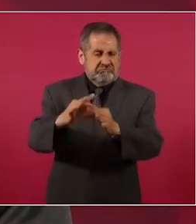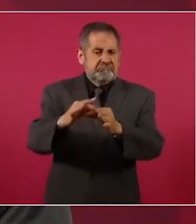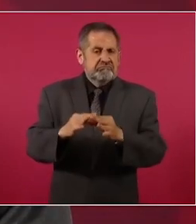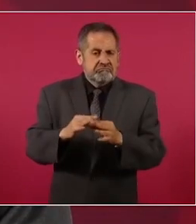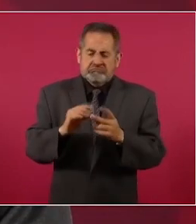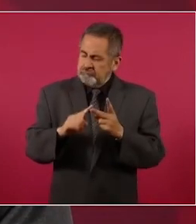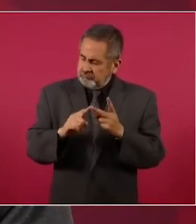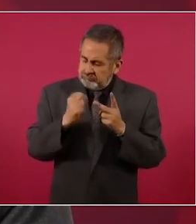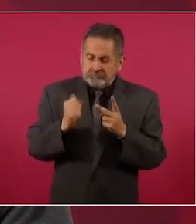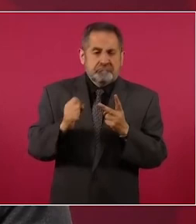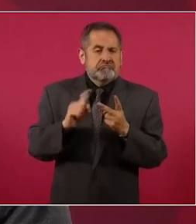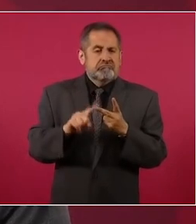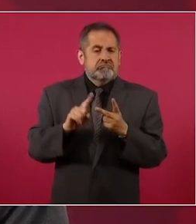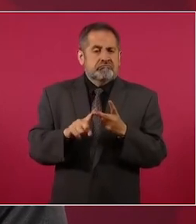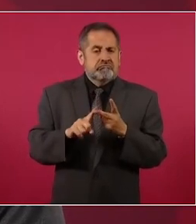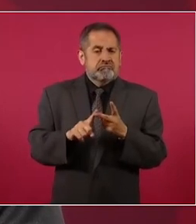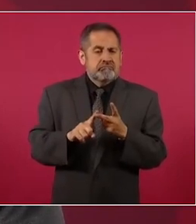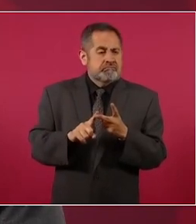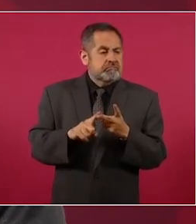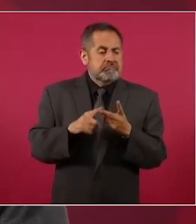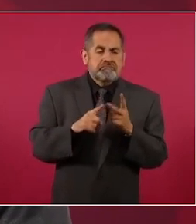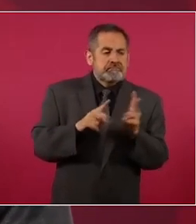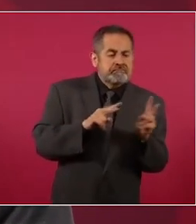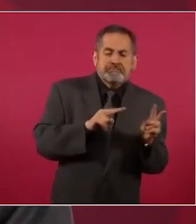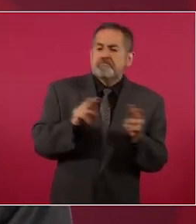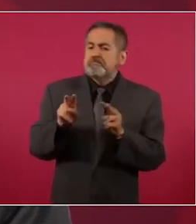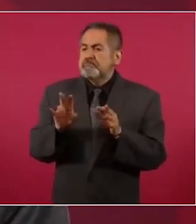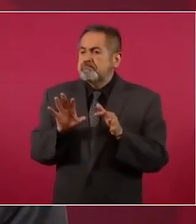con dimensión social